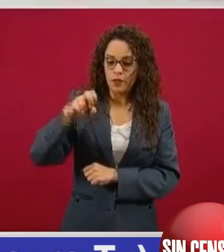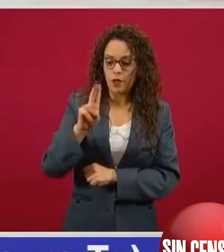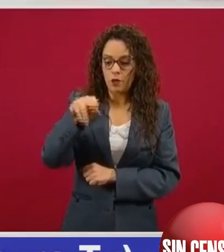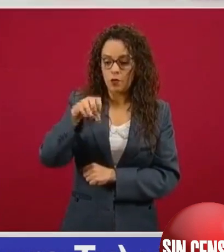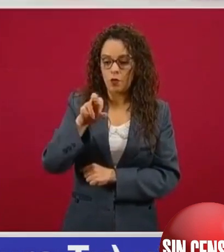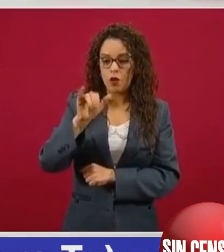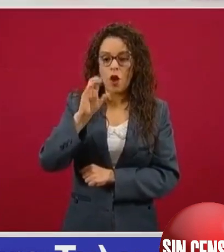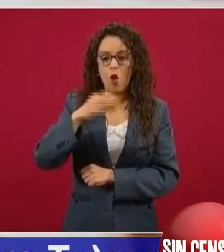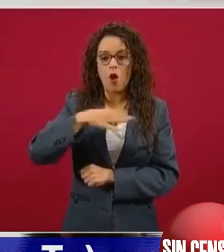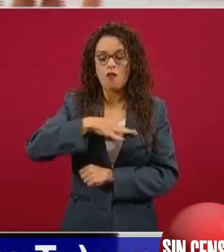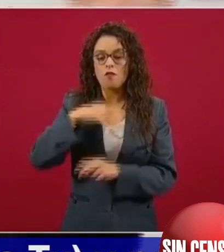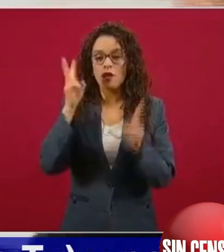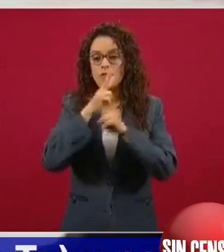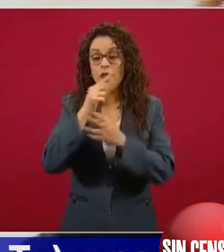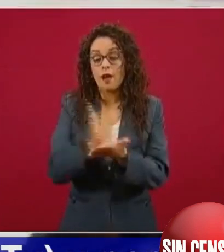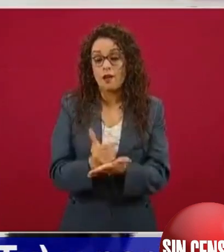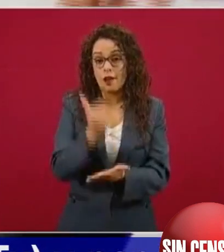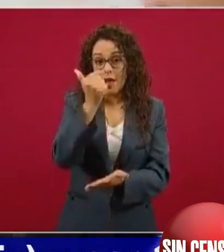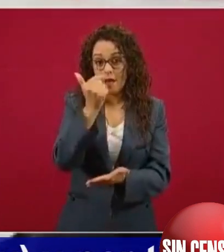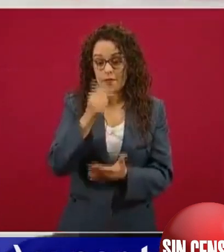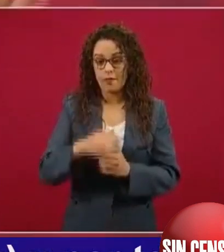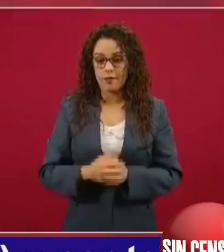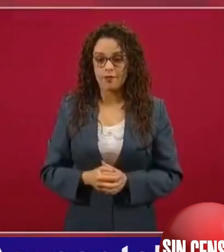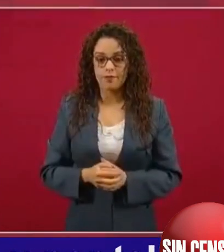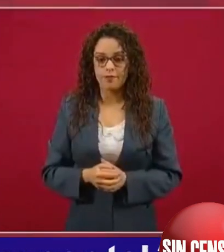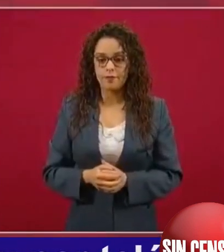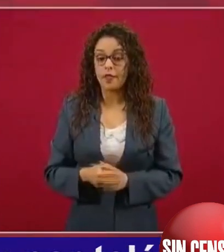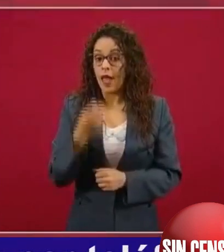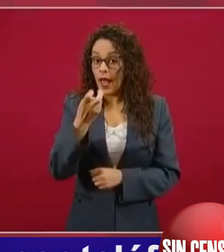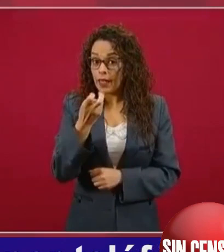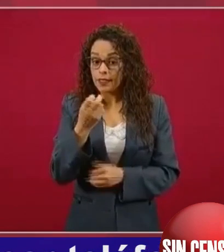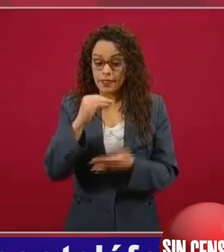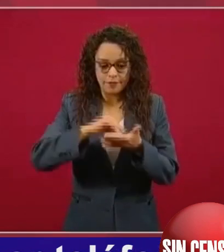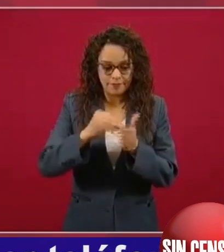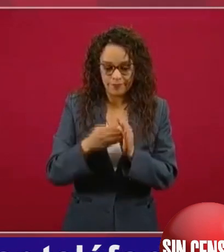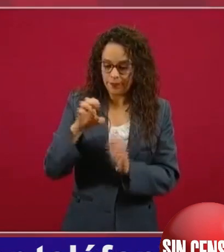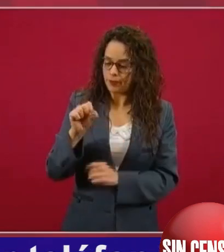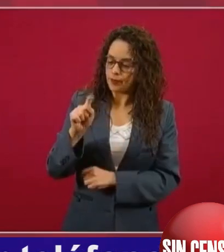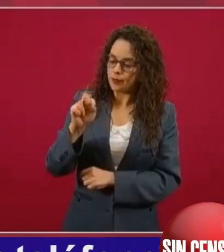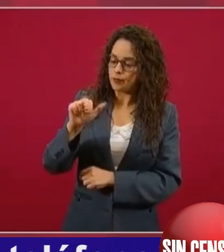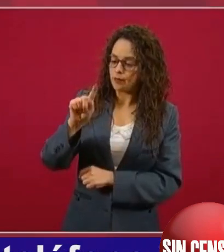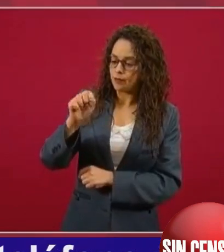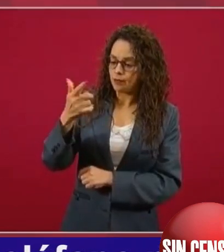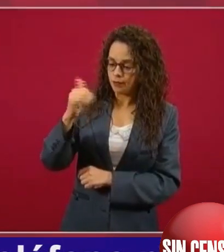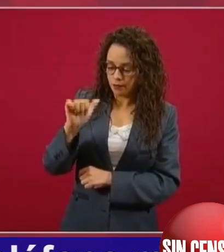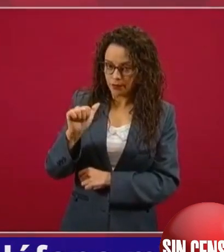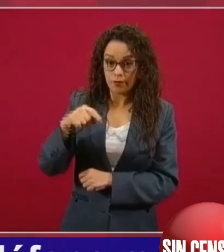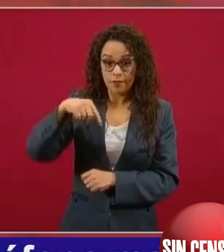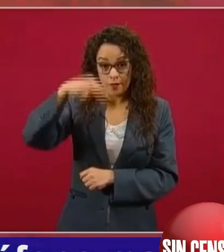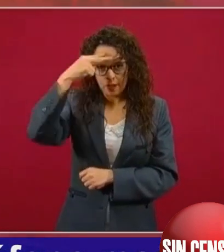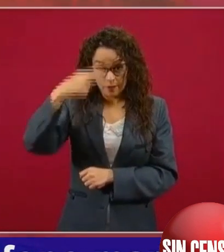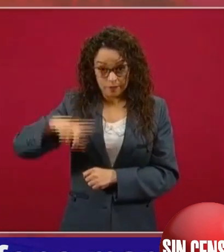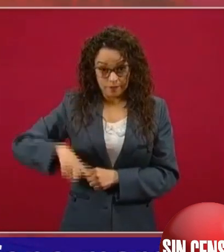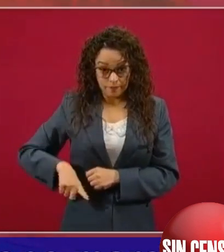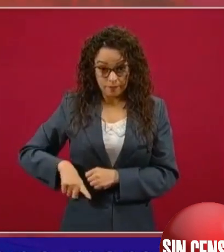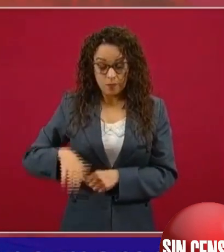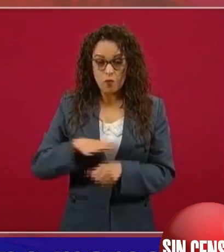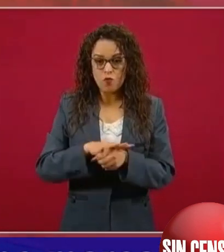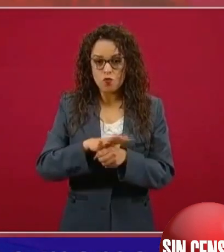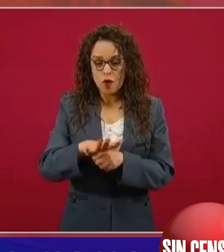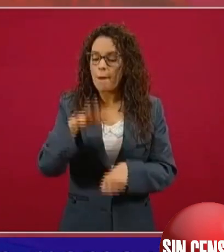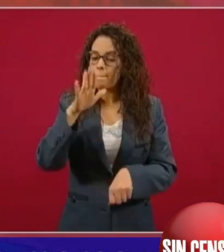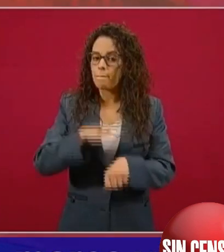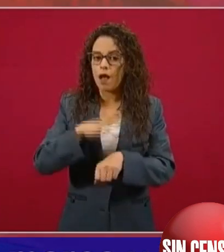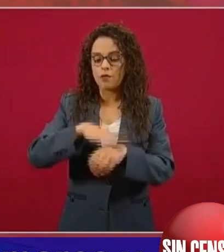infección respiratoria grave. Ahora, este es el marco de referencia, esta es la estrategia. La estrategia del Gobierno de México incluye varios componentes